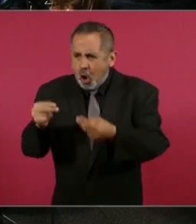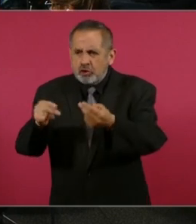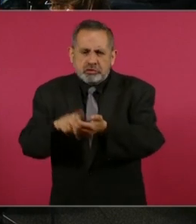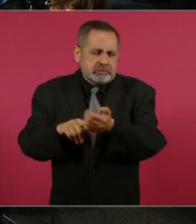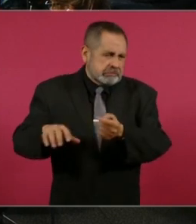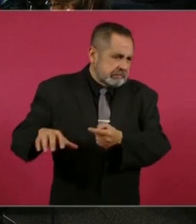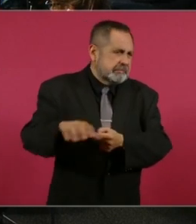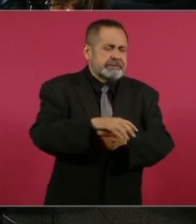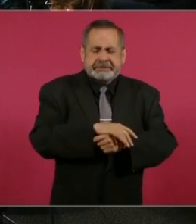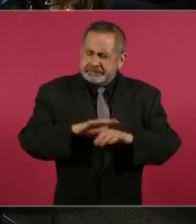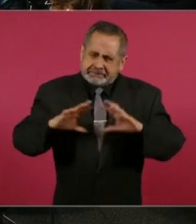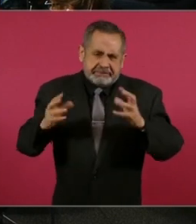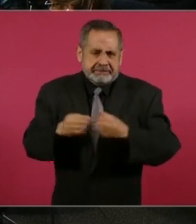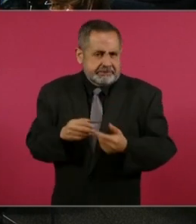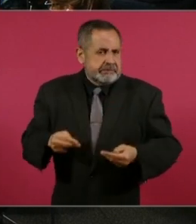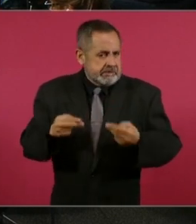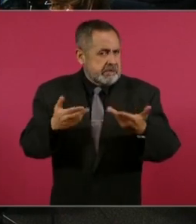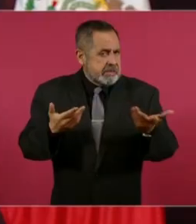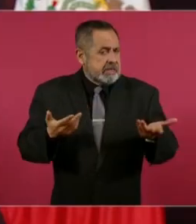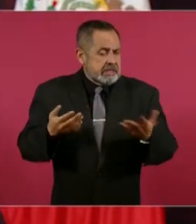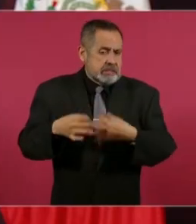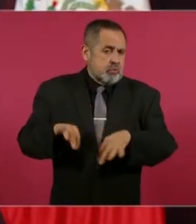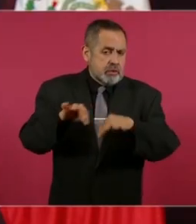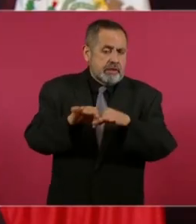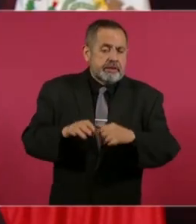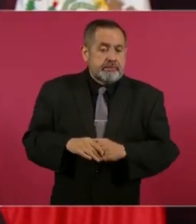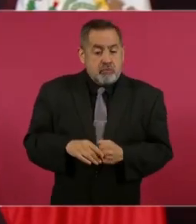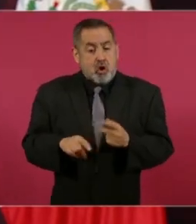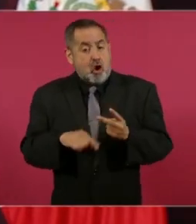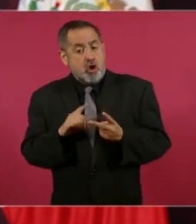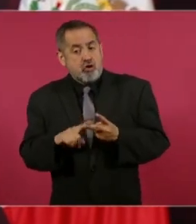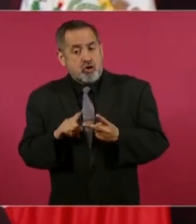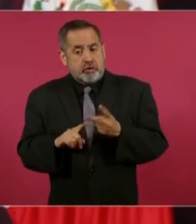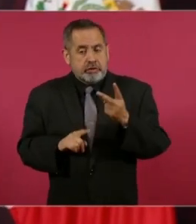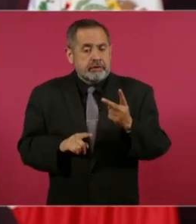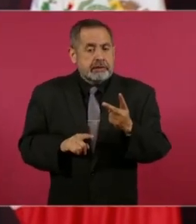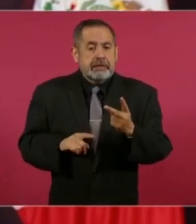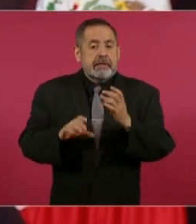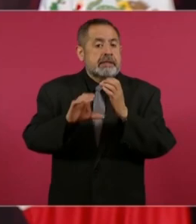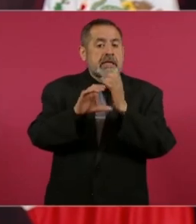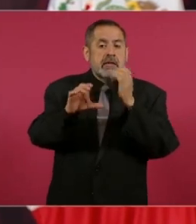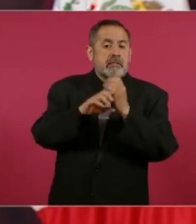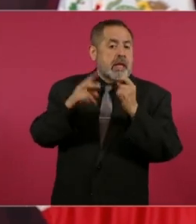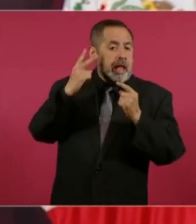tema que también tiene que atenderse es el transporte